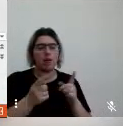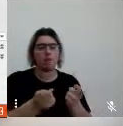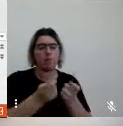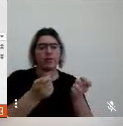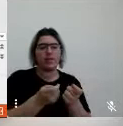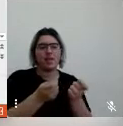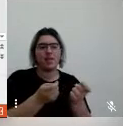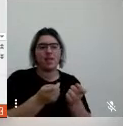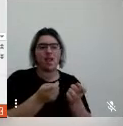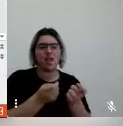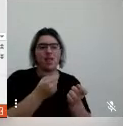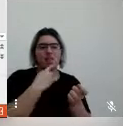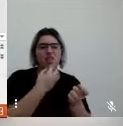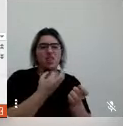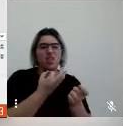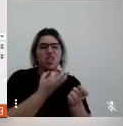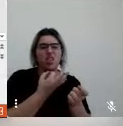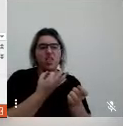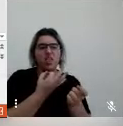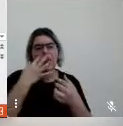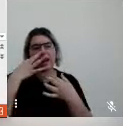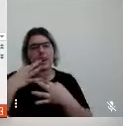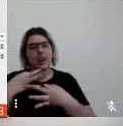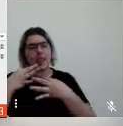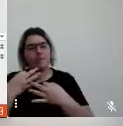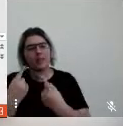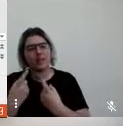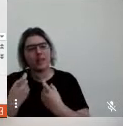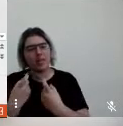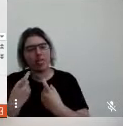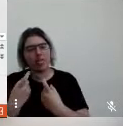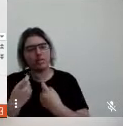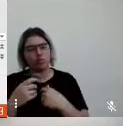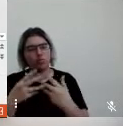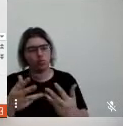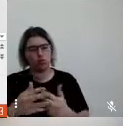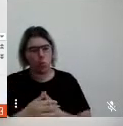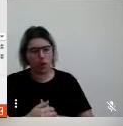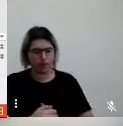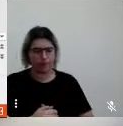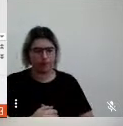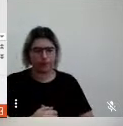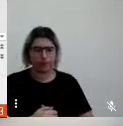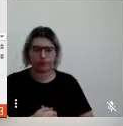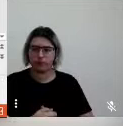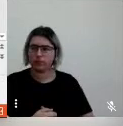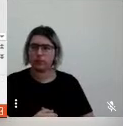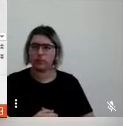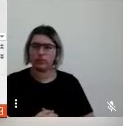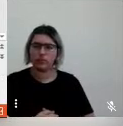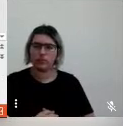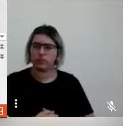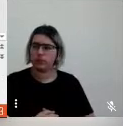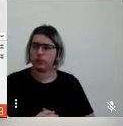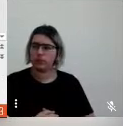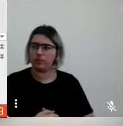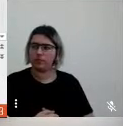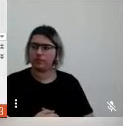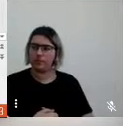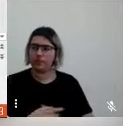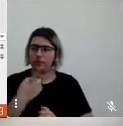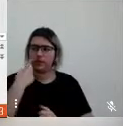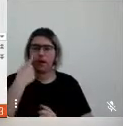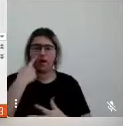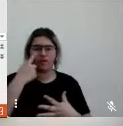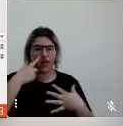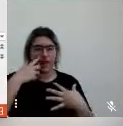se suele, lo que es real de tomar eso. Pues ahí realmente, a ver, esto es,